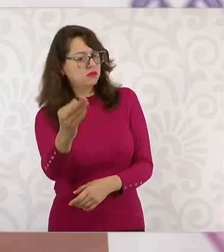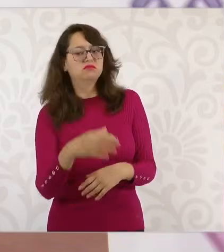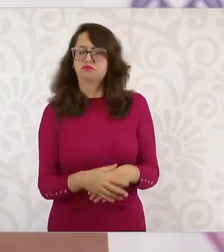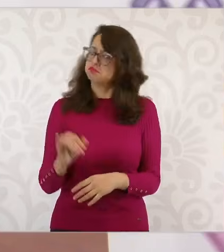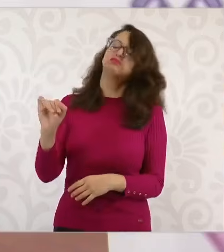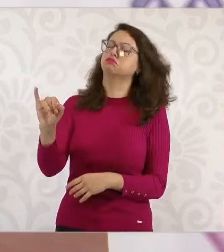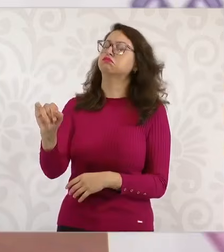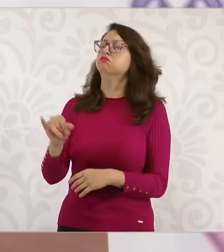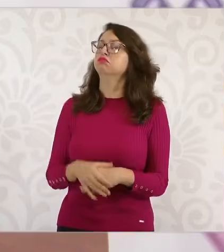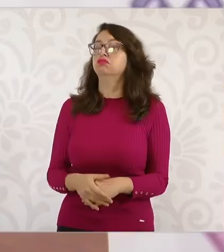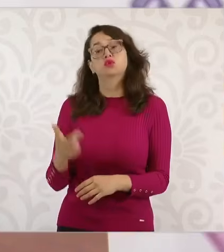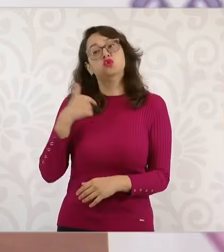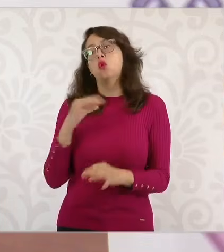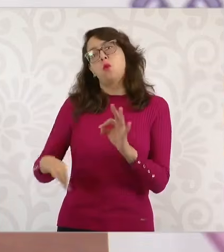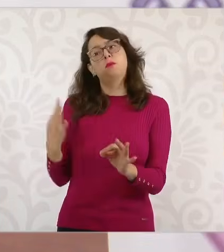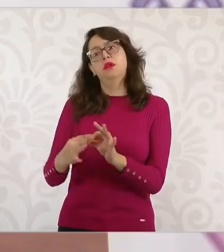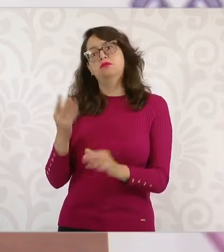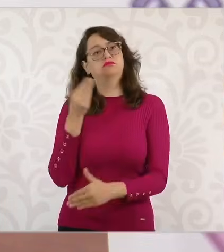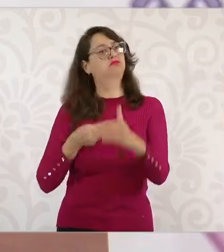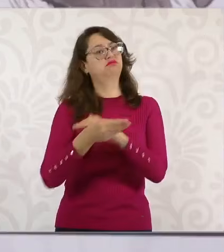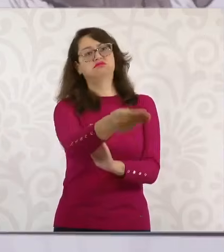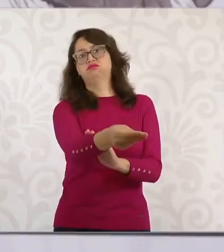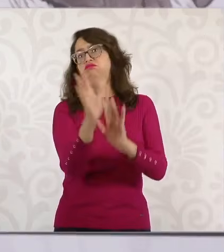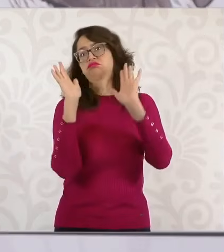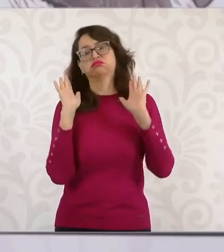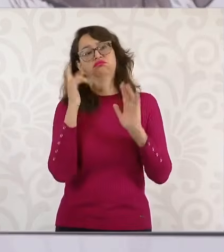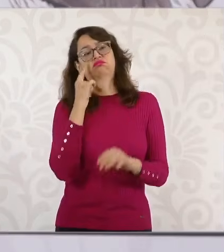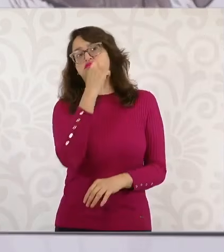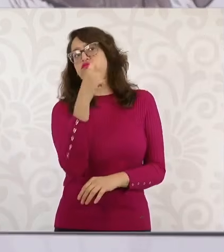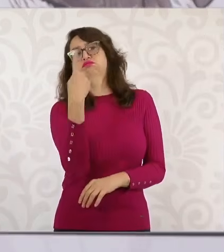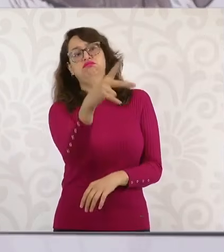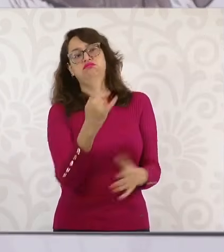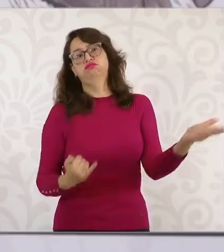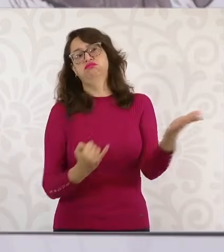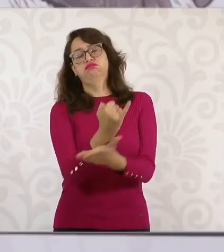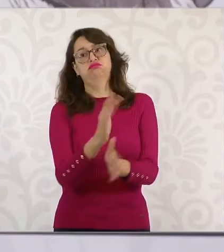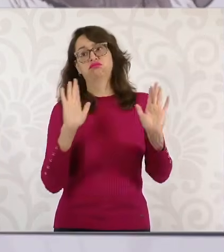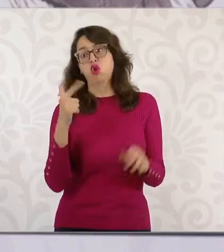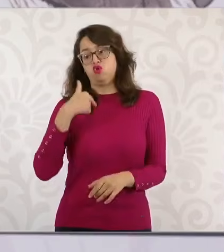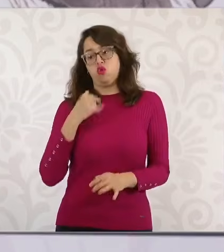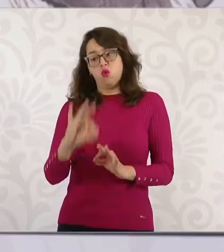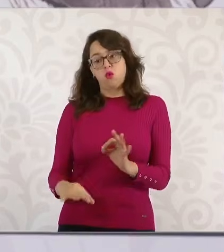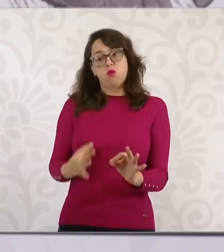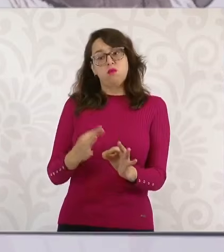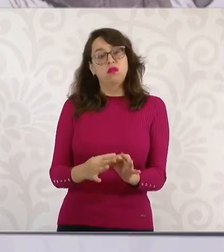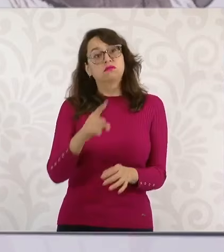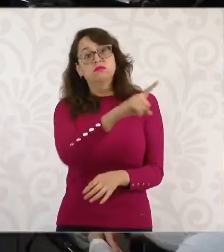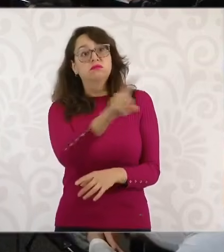con la gente y ya pues la gente sabrá quién votó a favor y quién en contra de lo que han estado